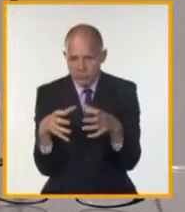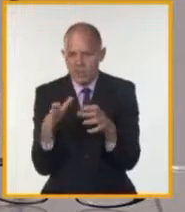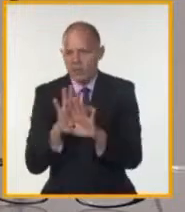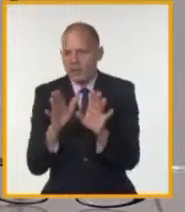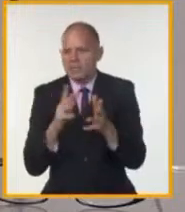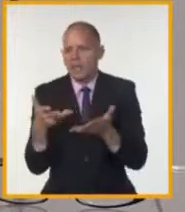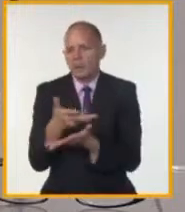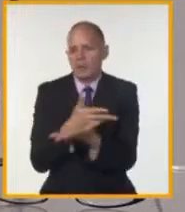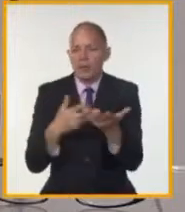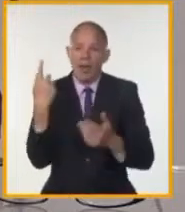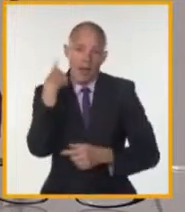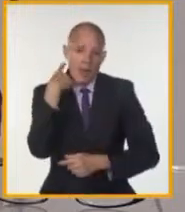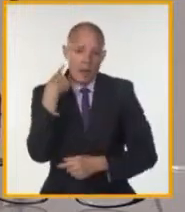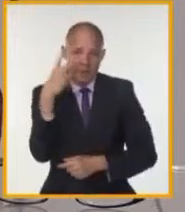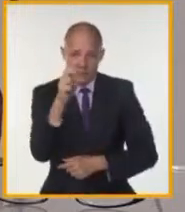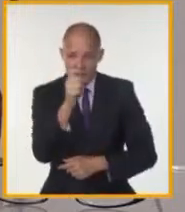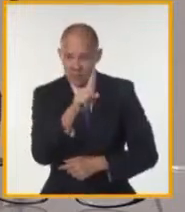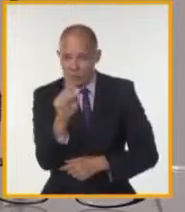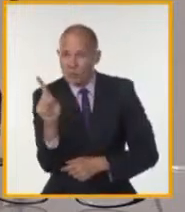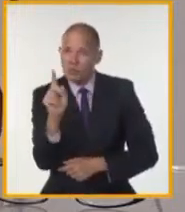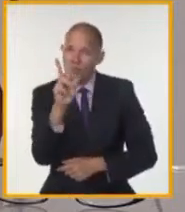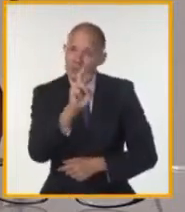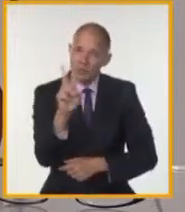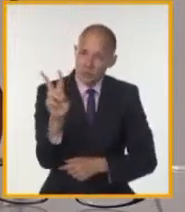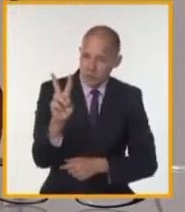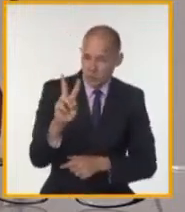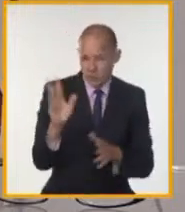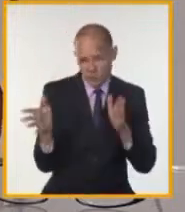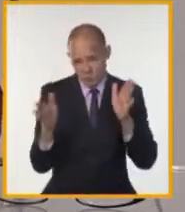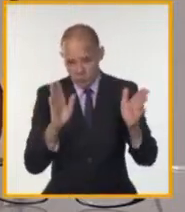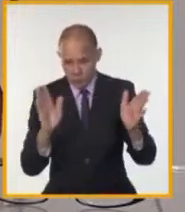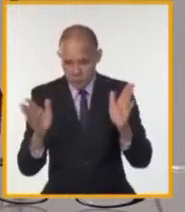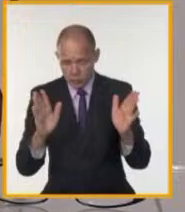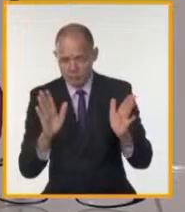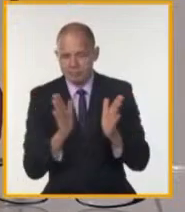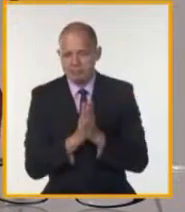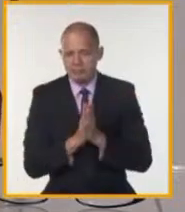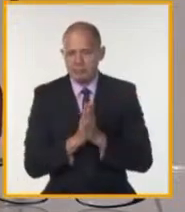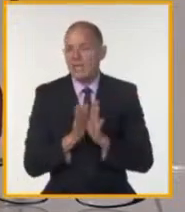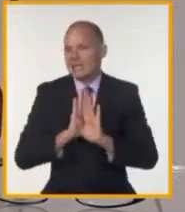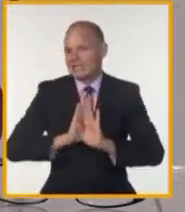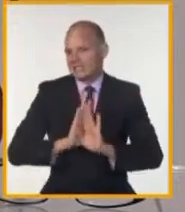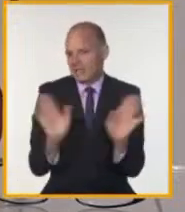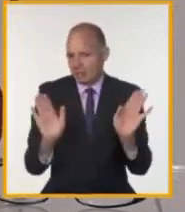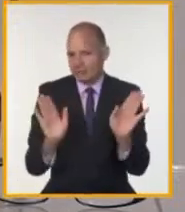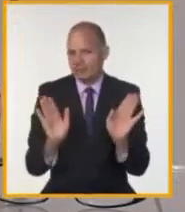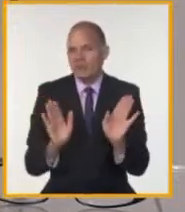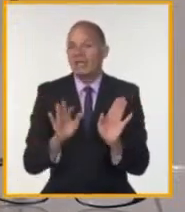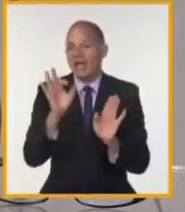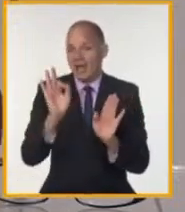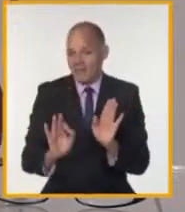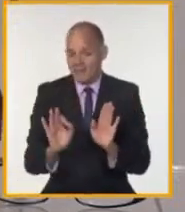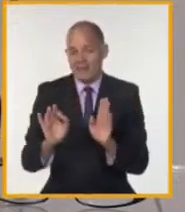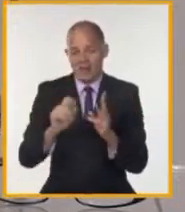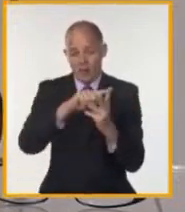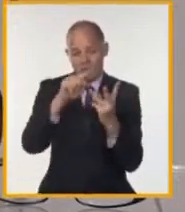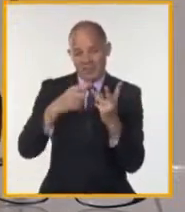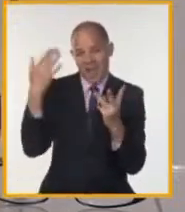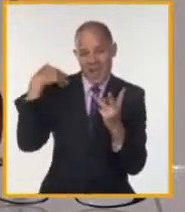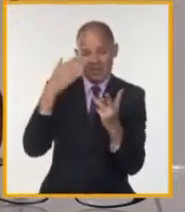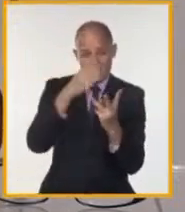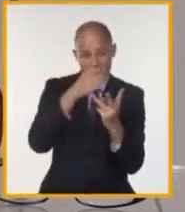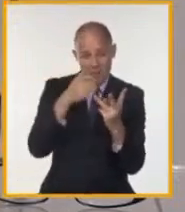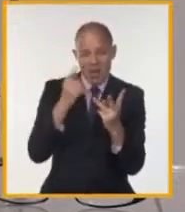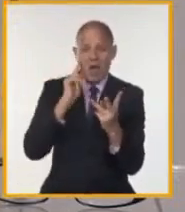servicio en el año 2021 y 2022, diciembre de 2022. Bueno, ya completamente están los tres servicios integrados: el servicio de confort, el